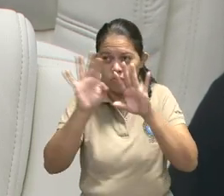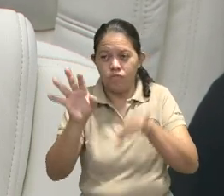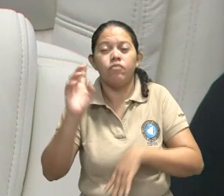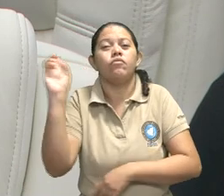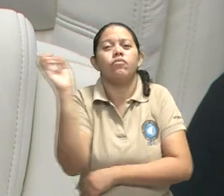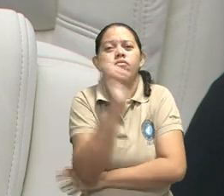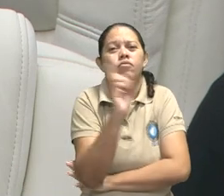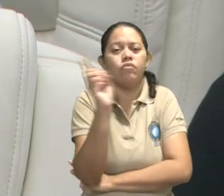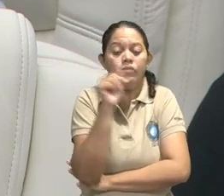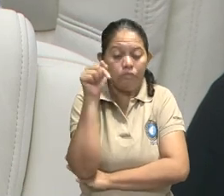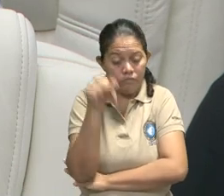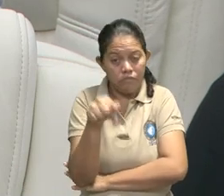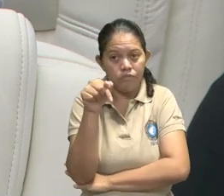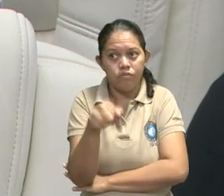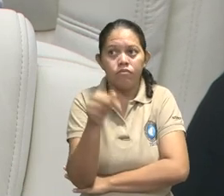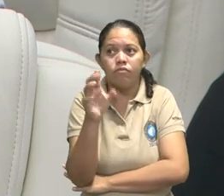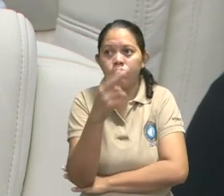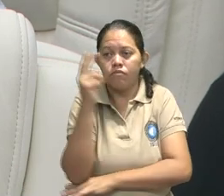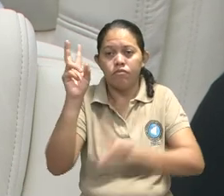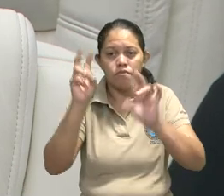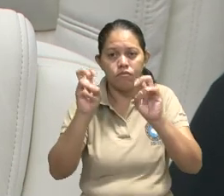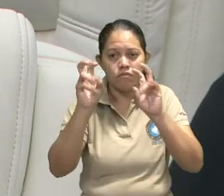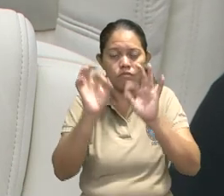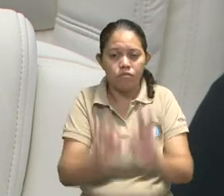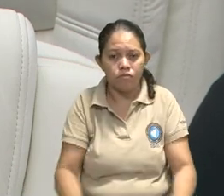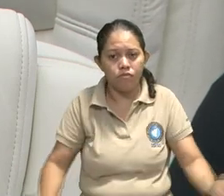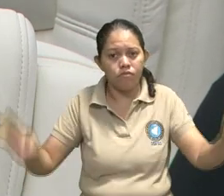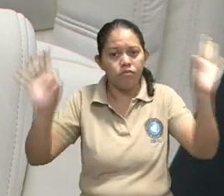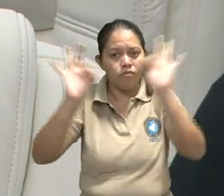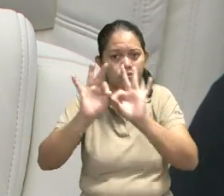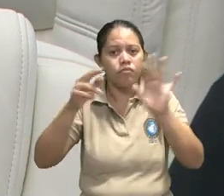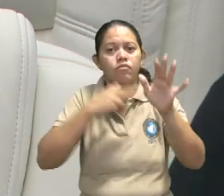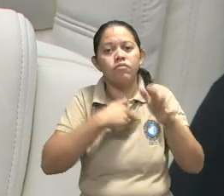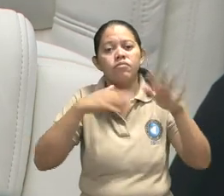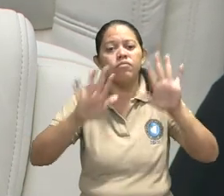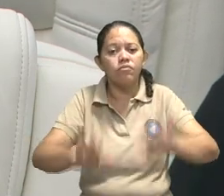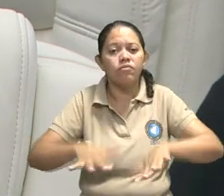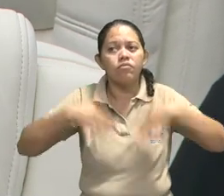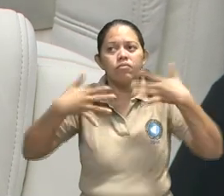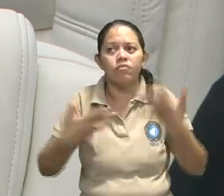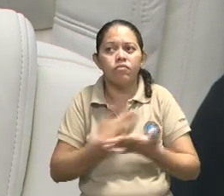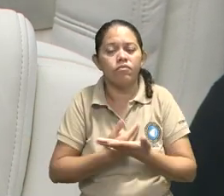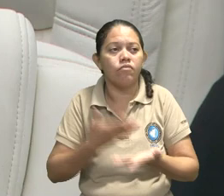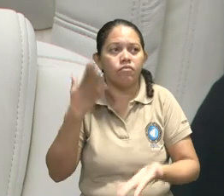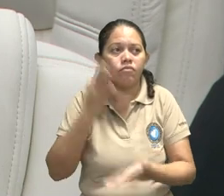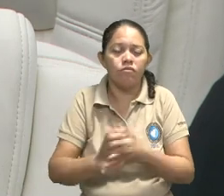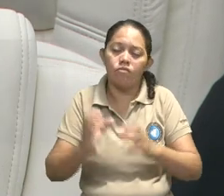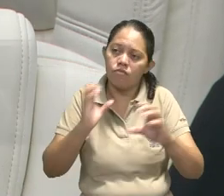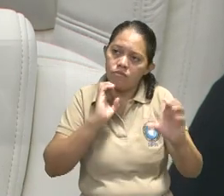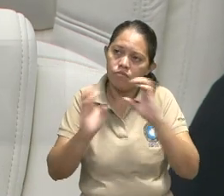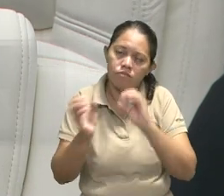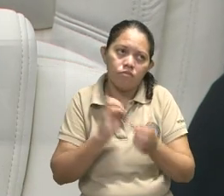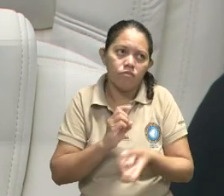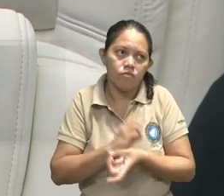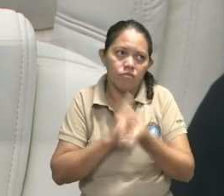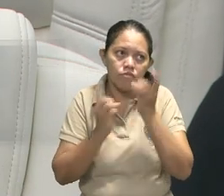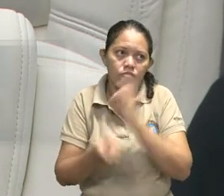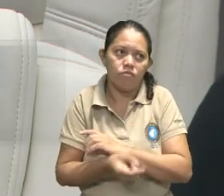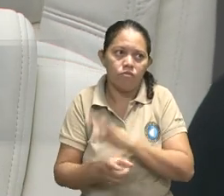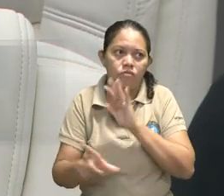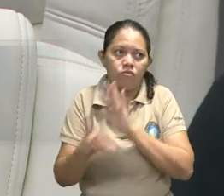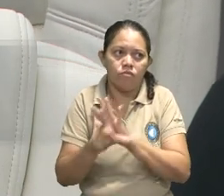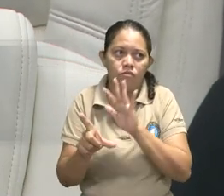donde estamos atendiendo un tema muy importante, que es la discusión sobre la reforma a la